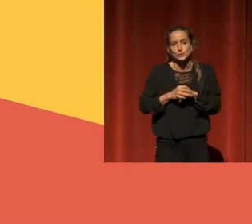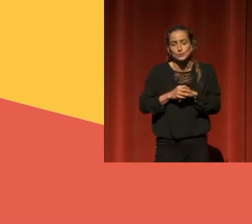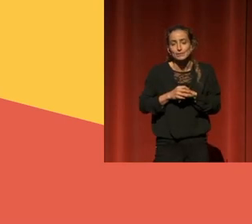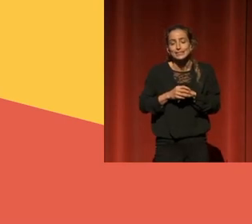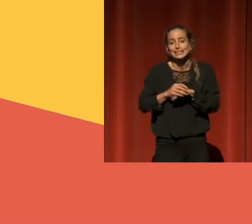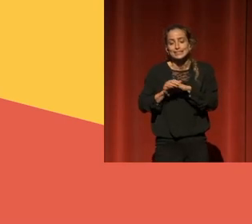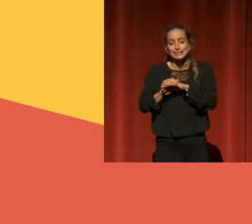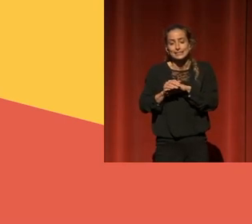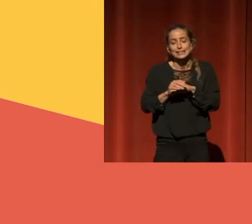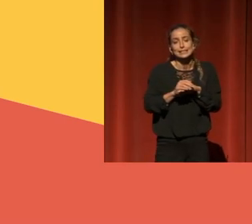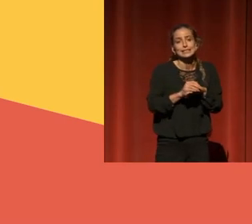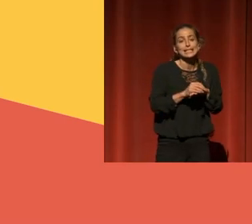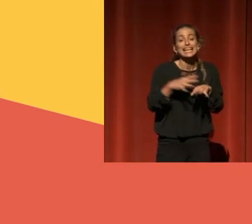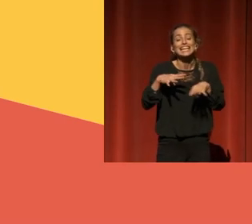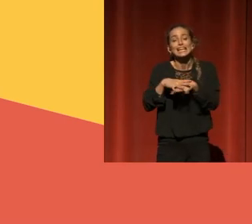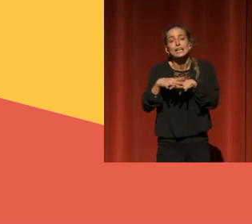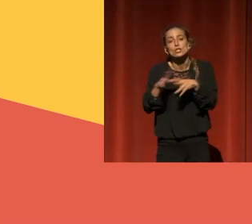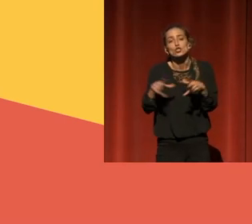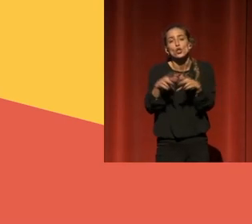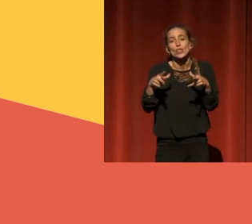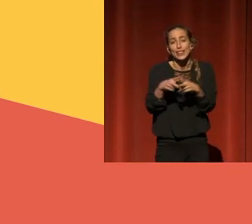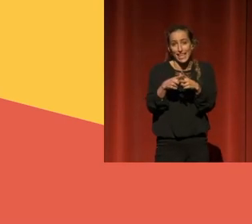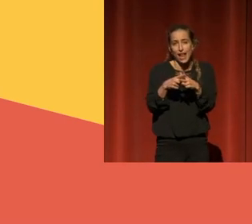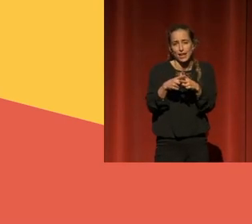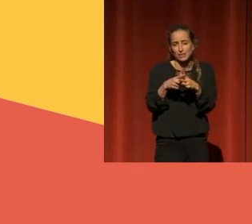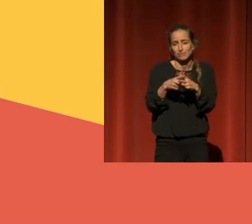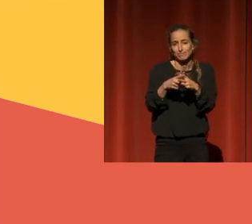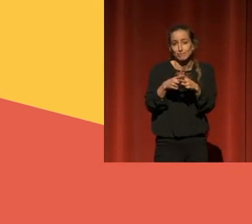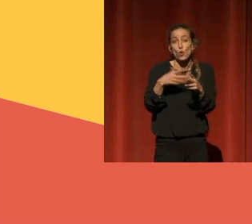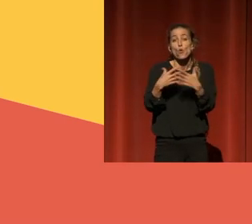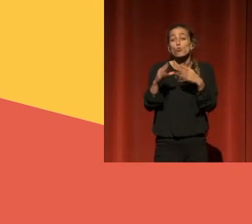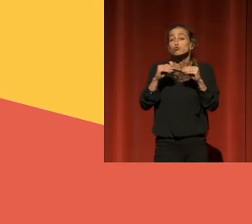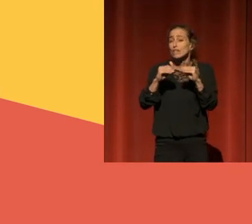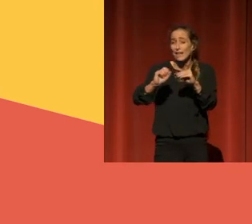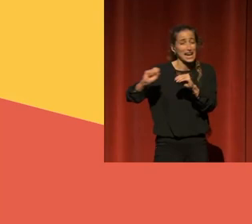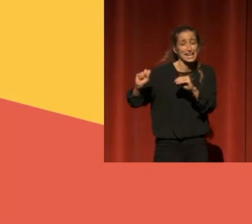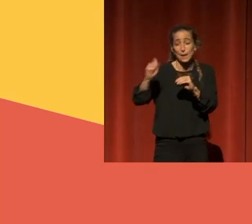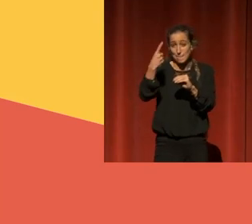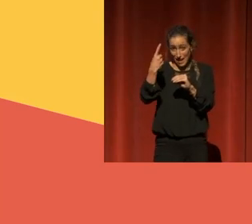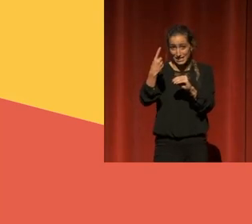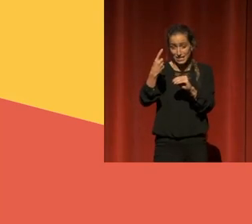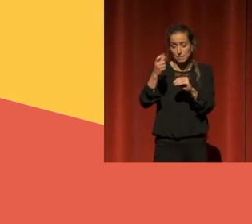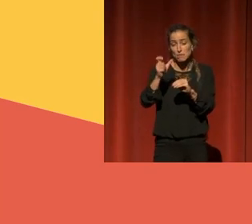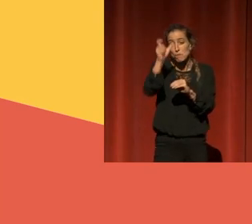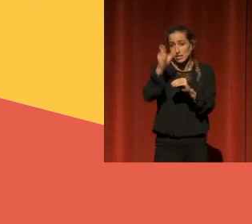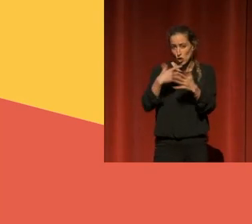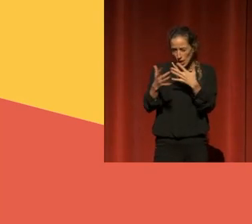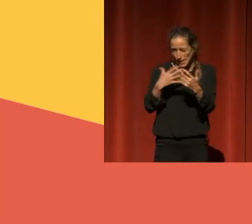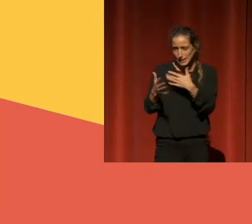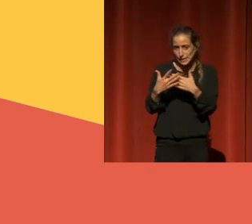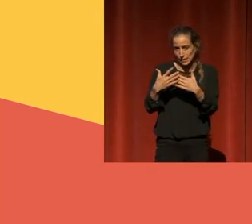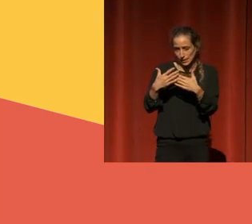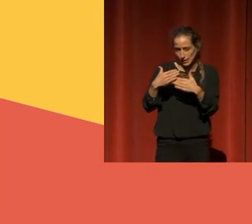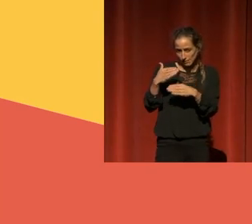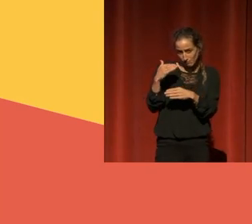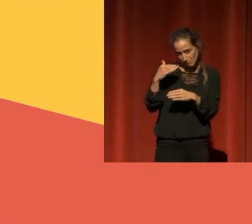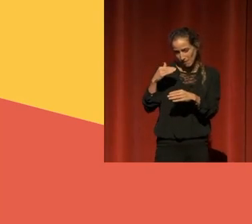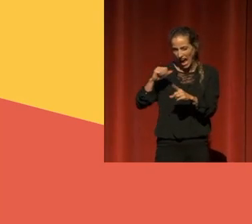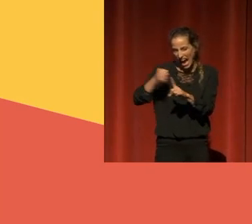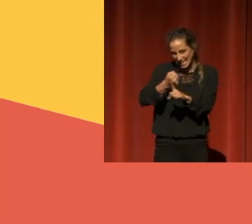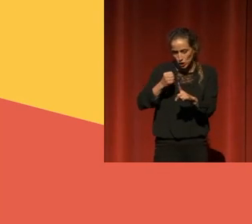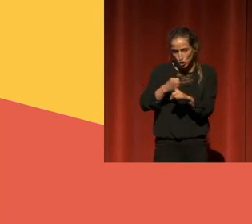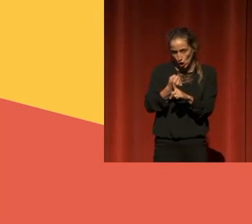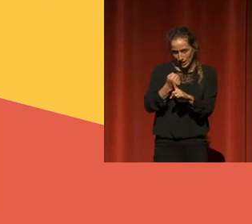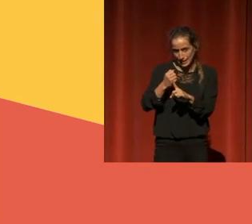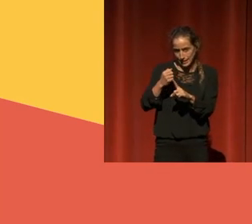social más utilizada por los agresores eh es WhatsApp Entonces las